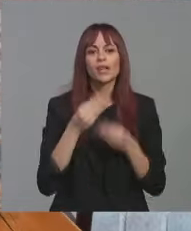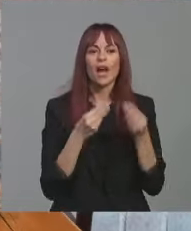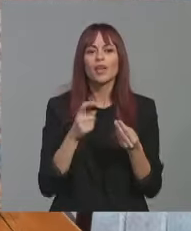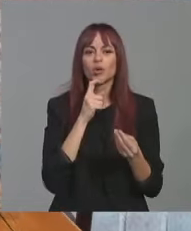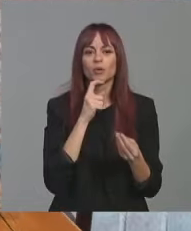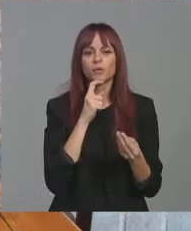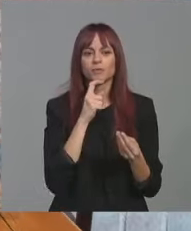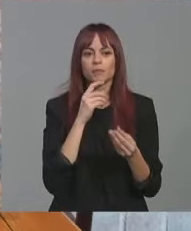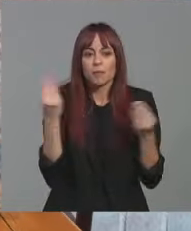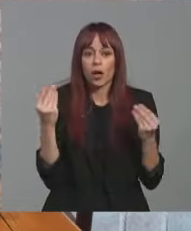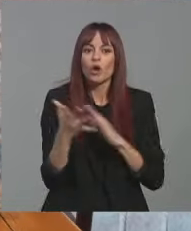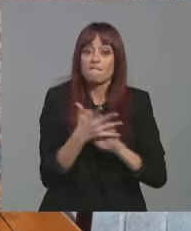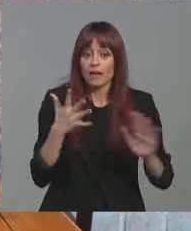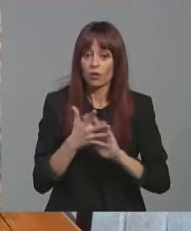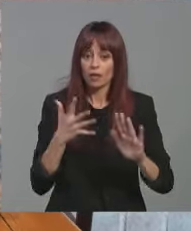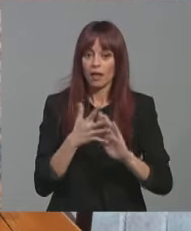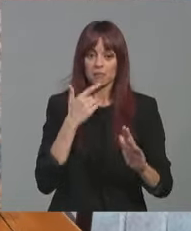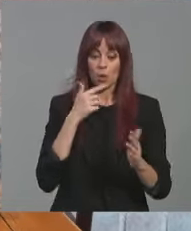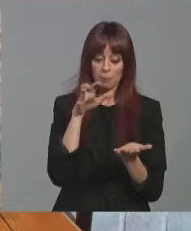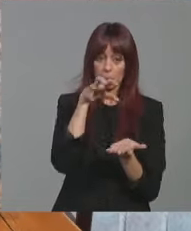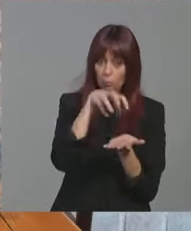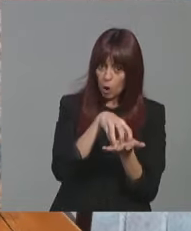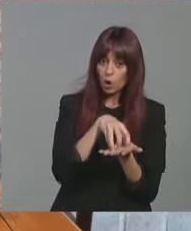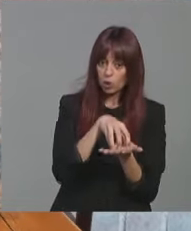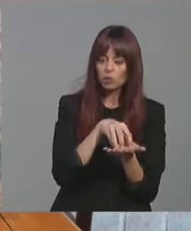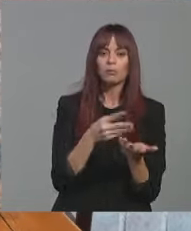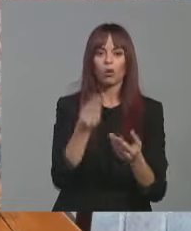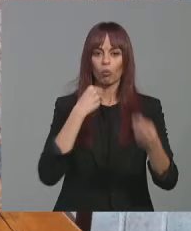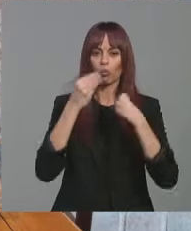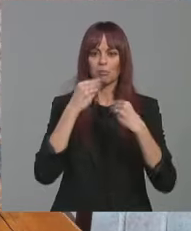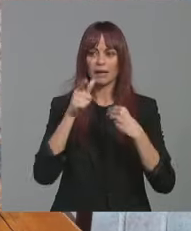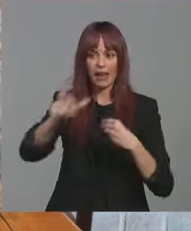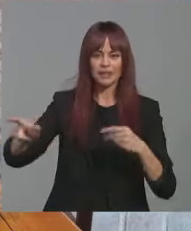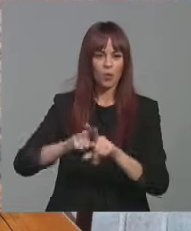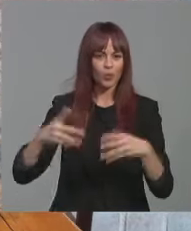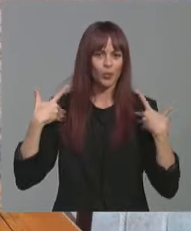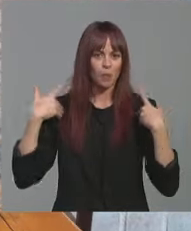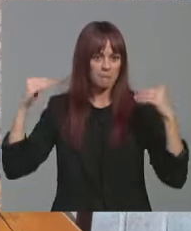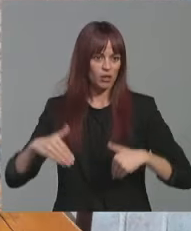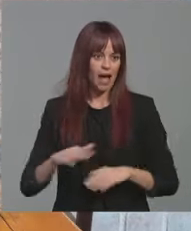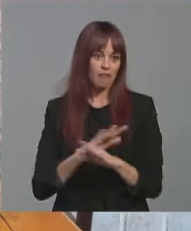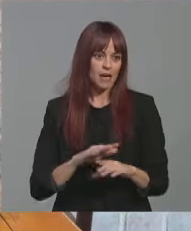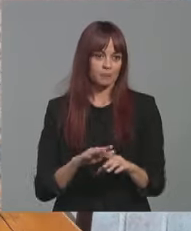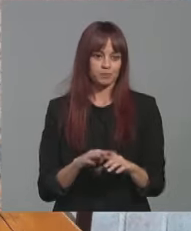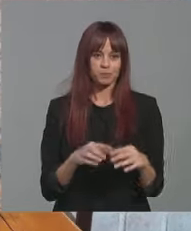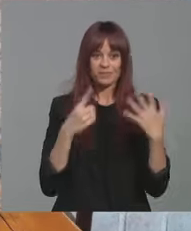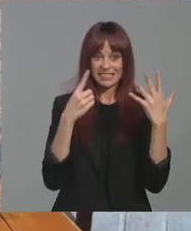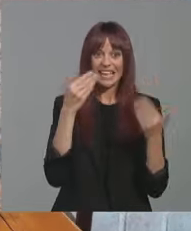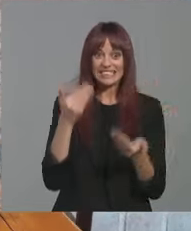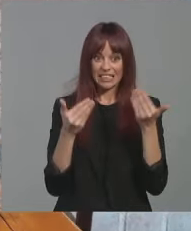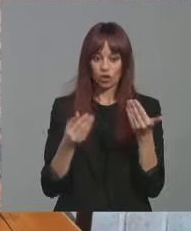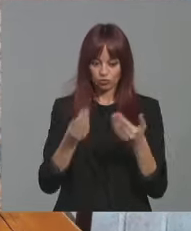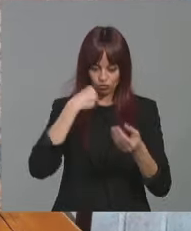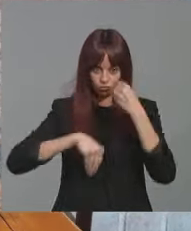dec prefiero que sea de velocidad una pequeña cantidad y que la gente no lo pase tan mal porque al final meterse 6 kg en el